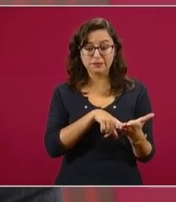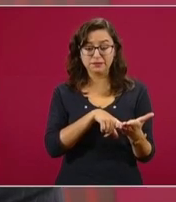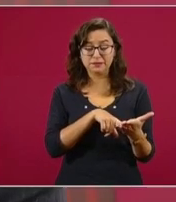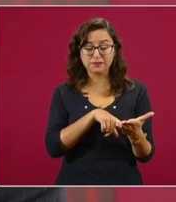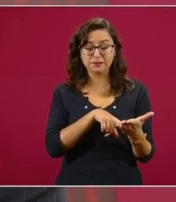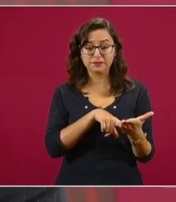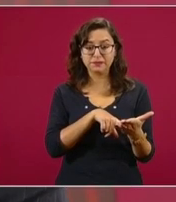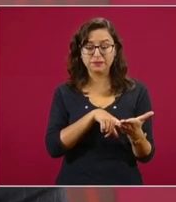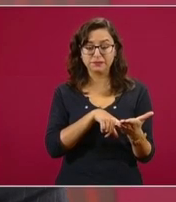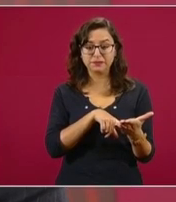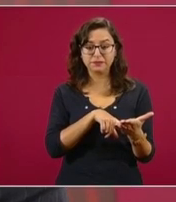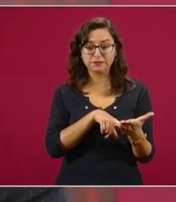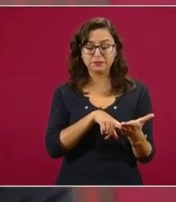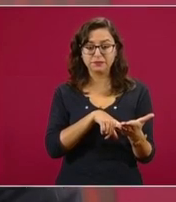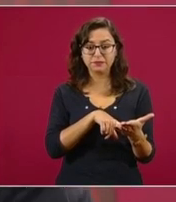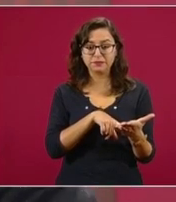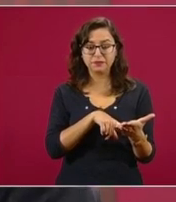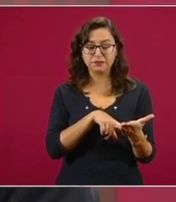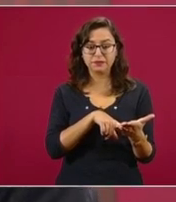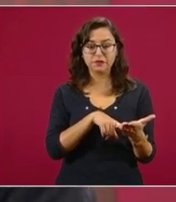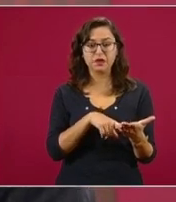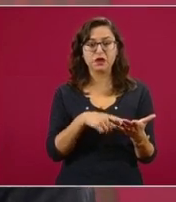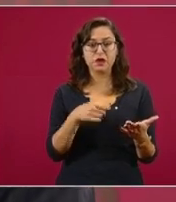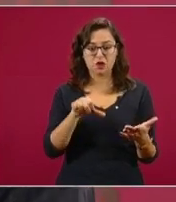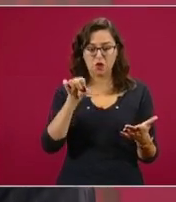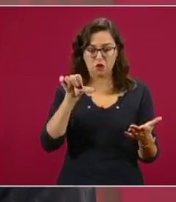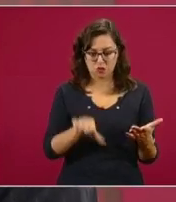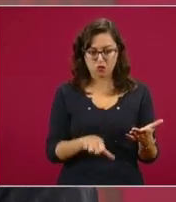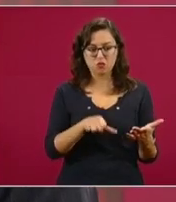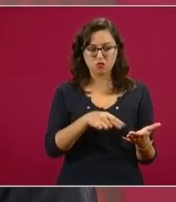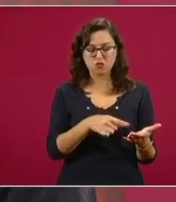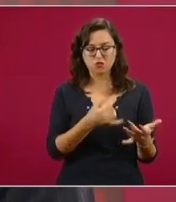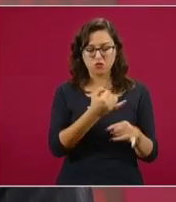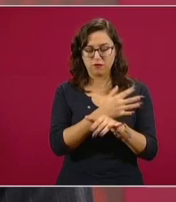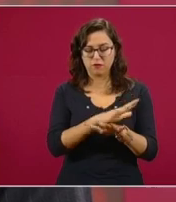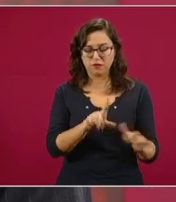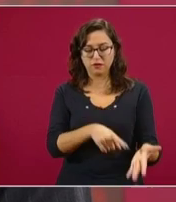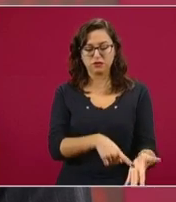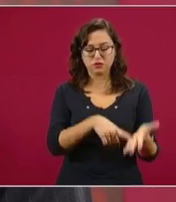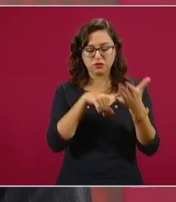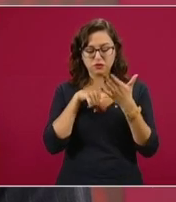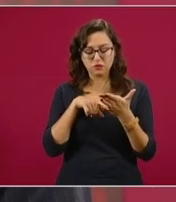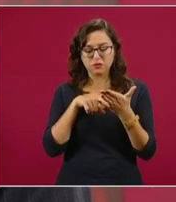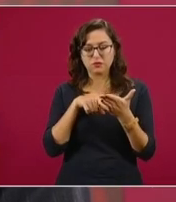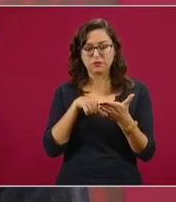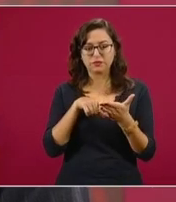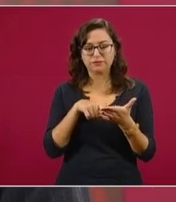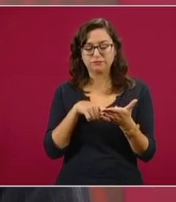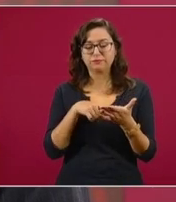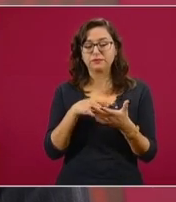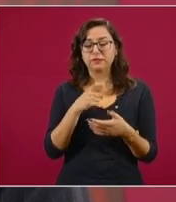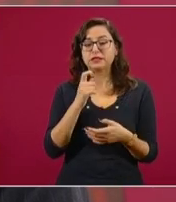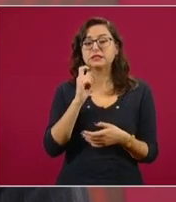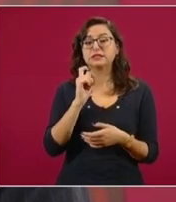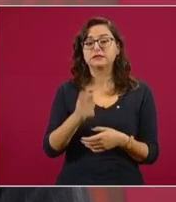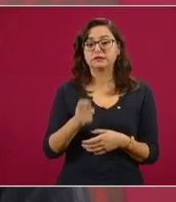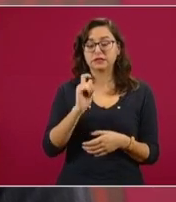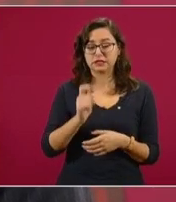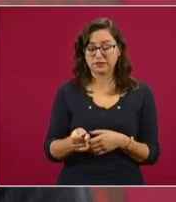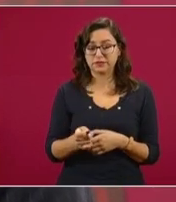y nos llegó hoy van a dar a conocer